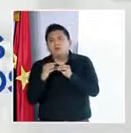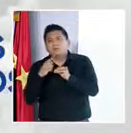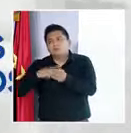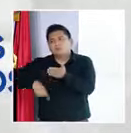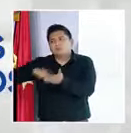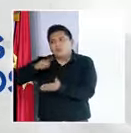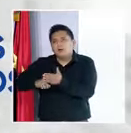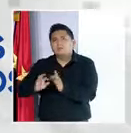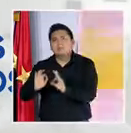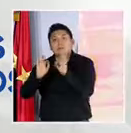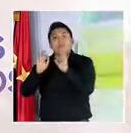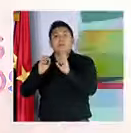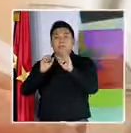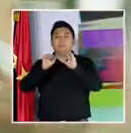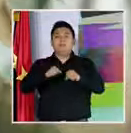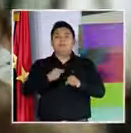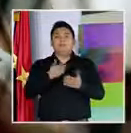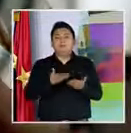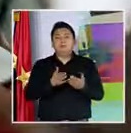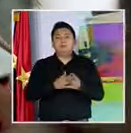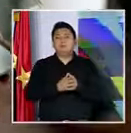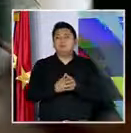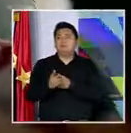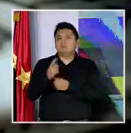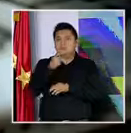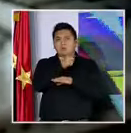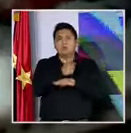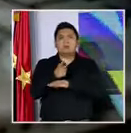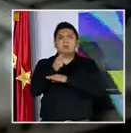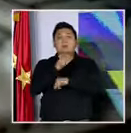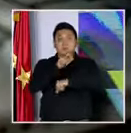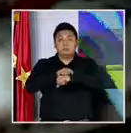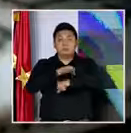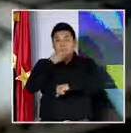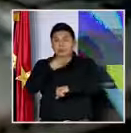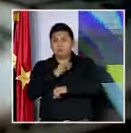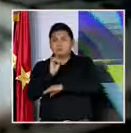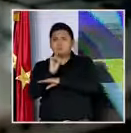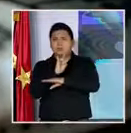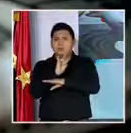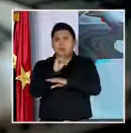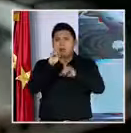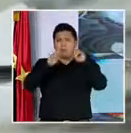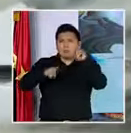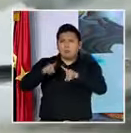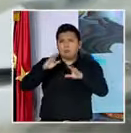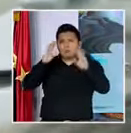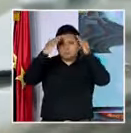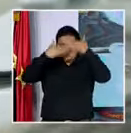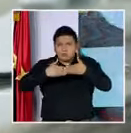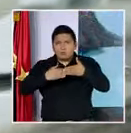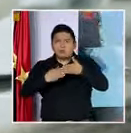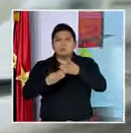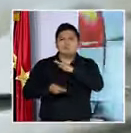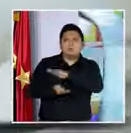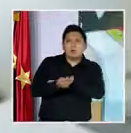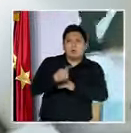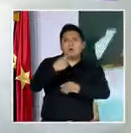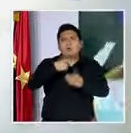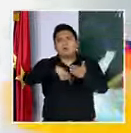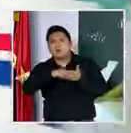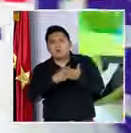una contratación eficaz que permite efectuar vigilancia en tiempo real sobre el cumplimiento de las fases contractuales y